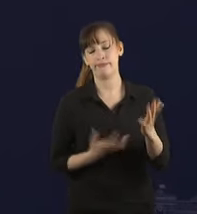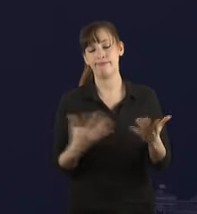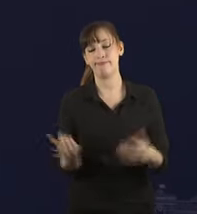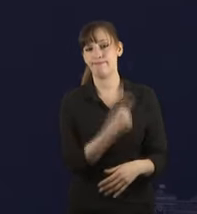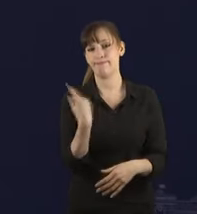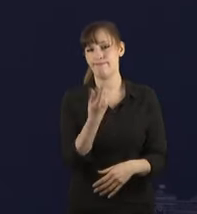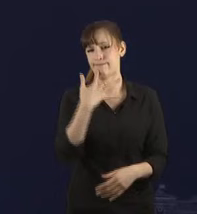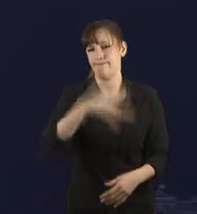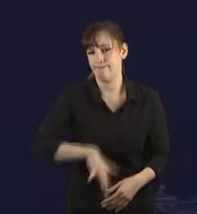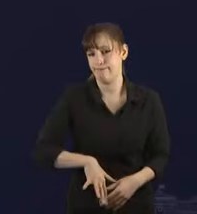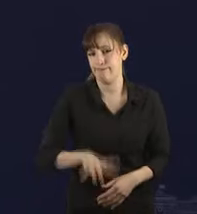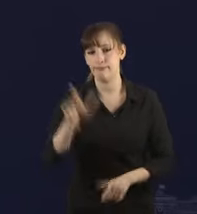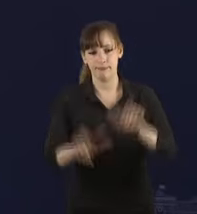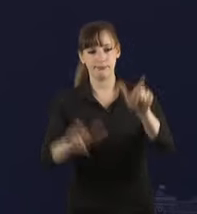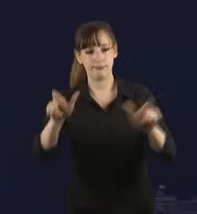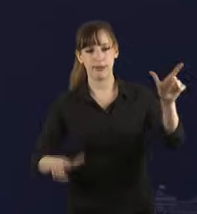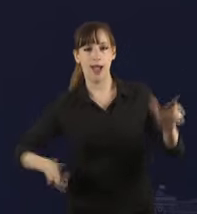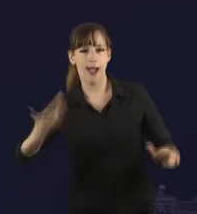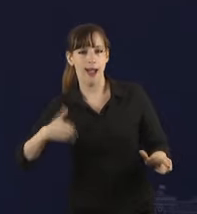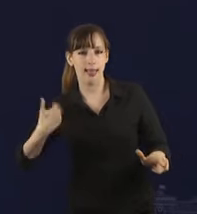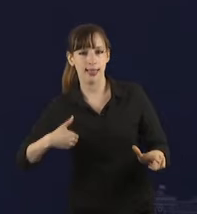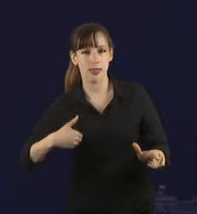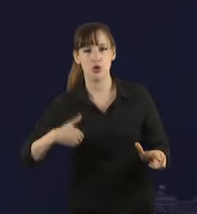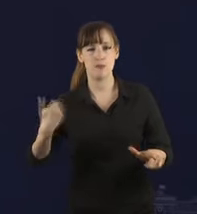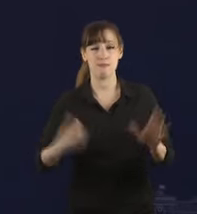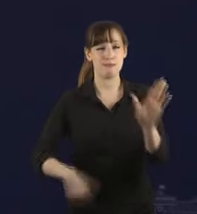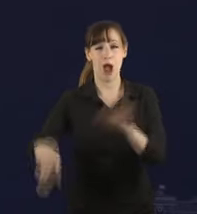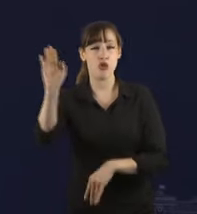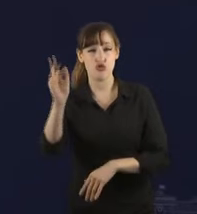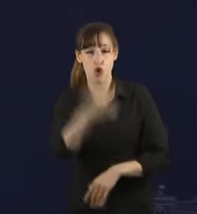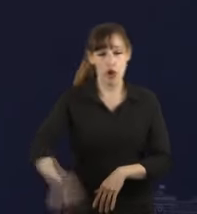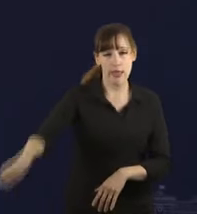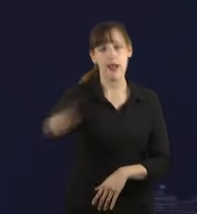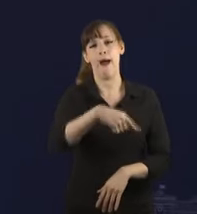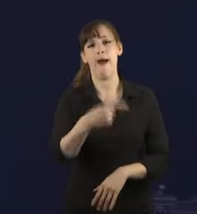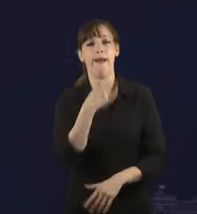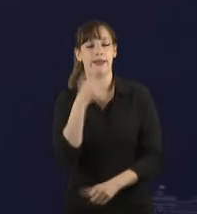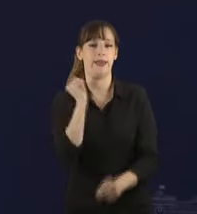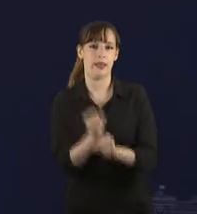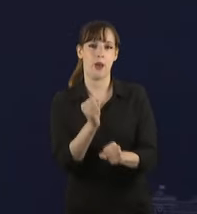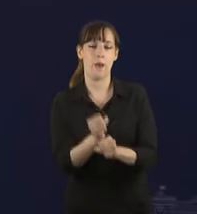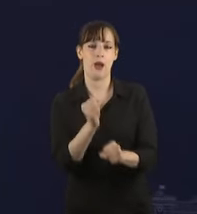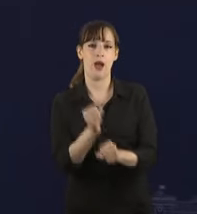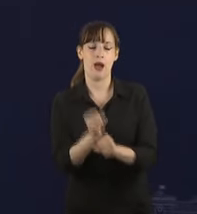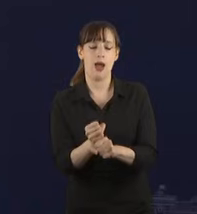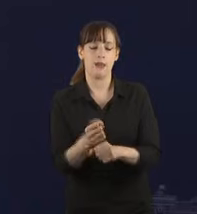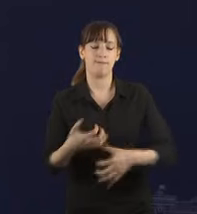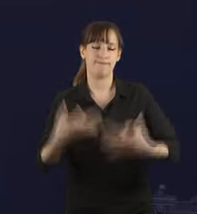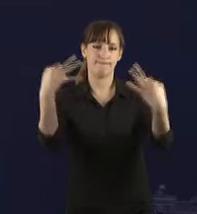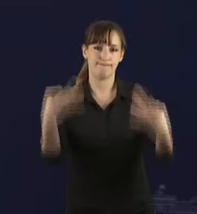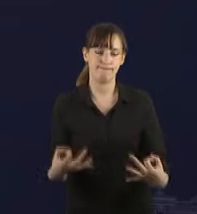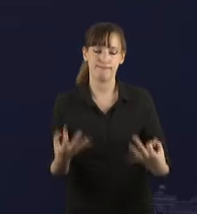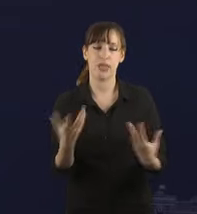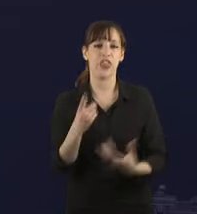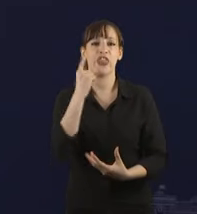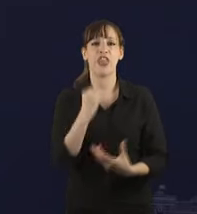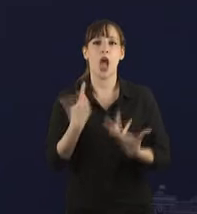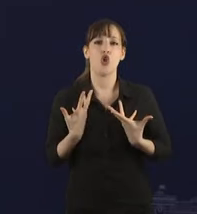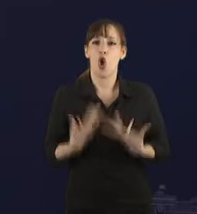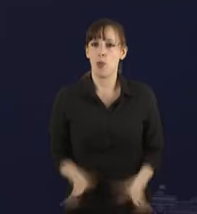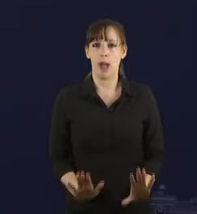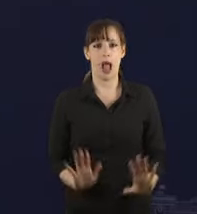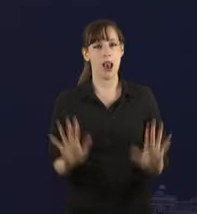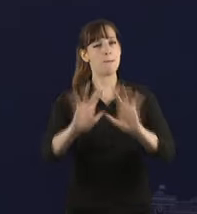gran parte de los argentinos desean trabajar desean tener una jornada normal en